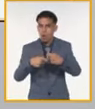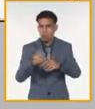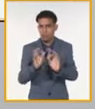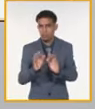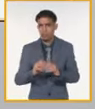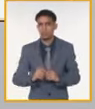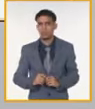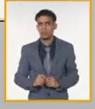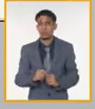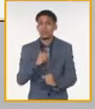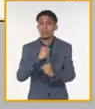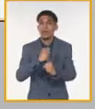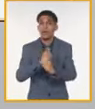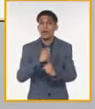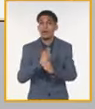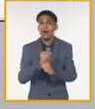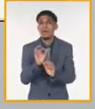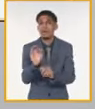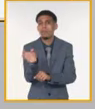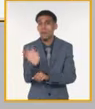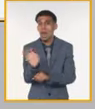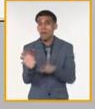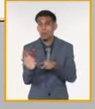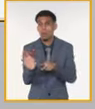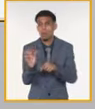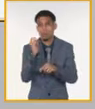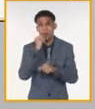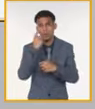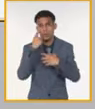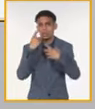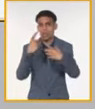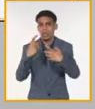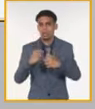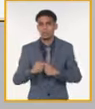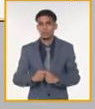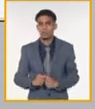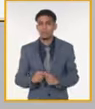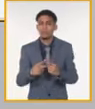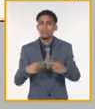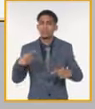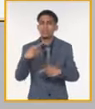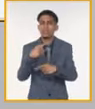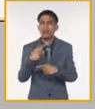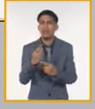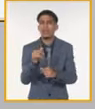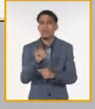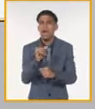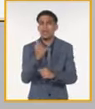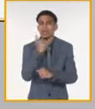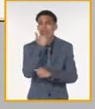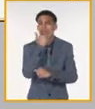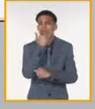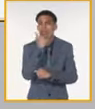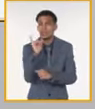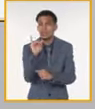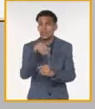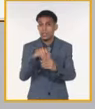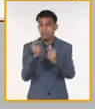actividad el empleo de las cuentas bancarias Fiscales muy rígido una de las principales extorsiones que vemos que los ingresos